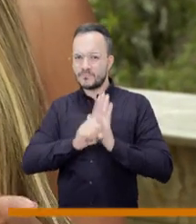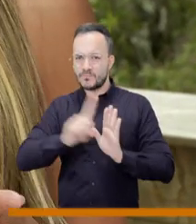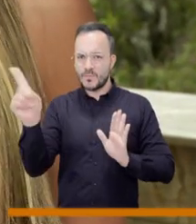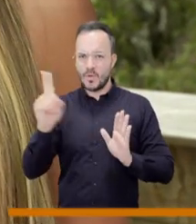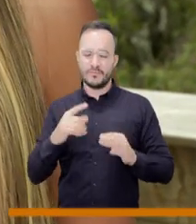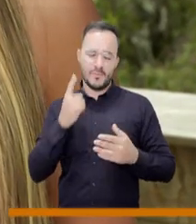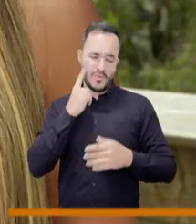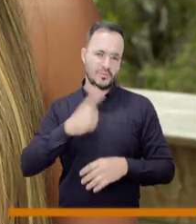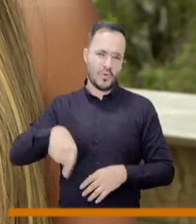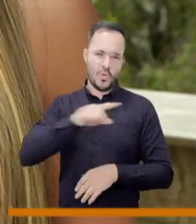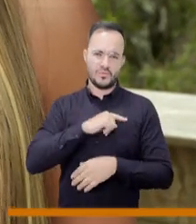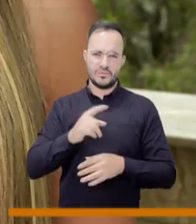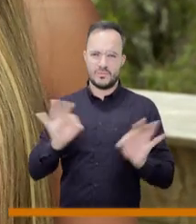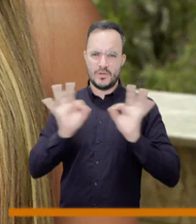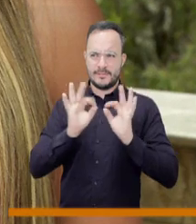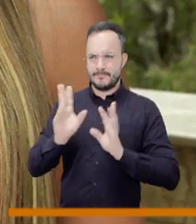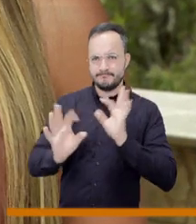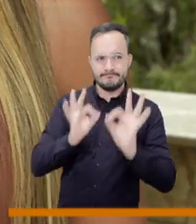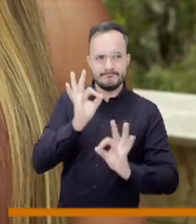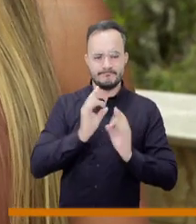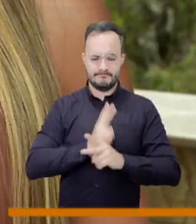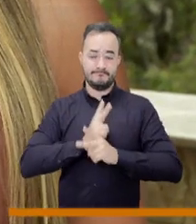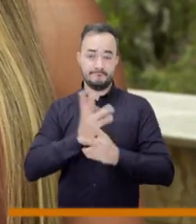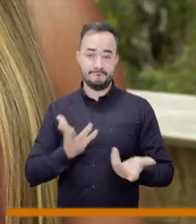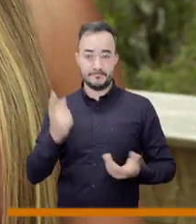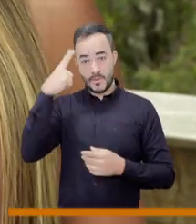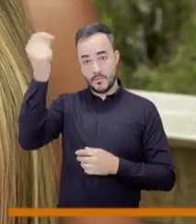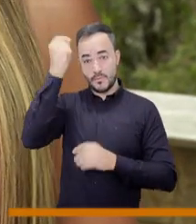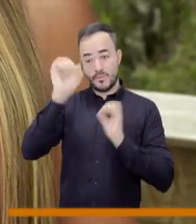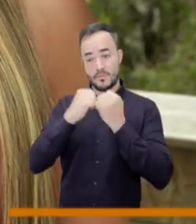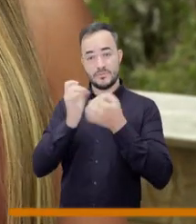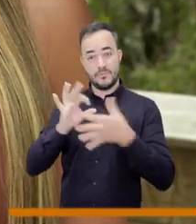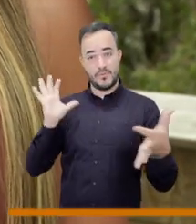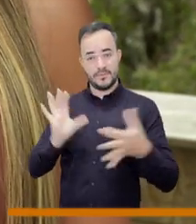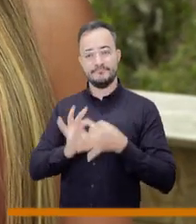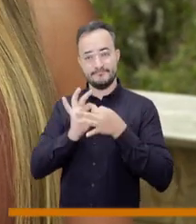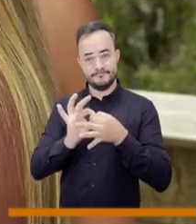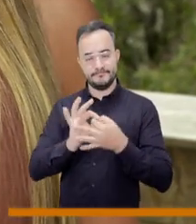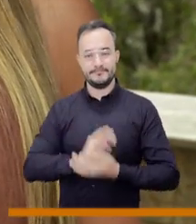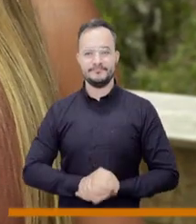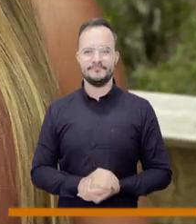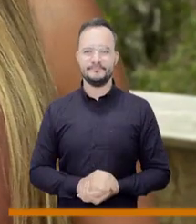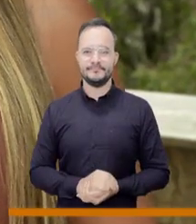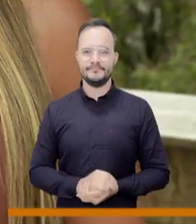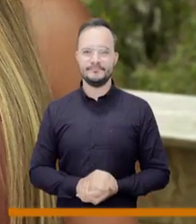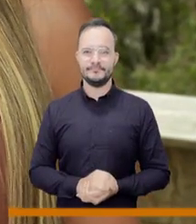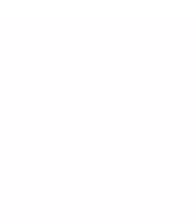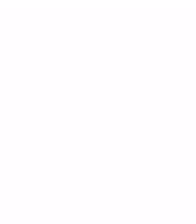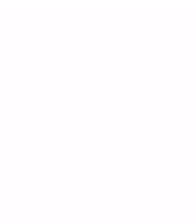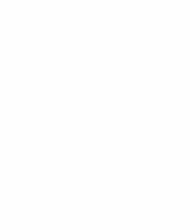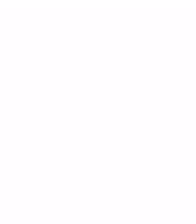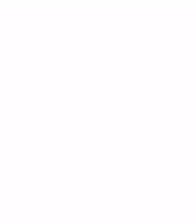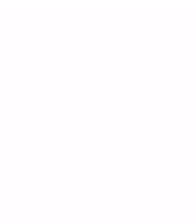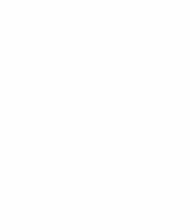medidas para controlar esta droga, hay que cuidarnos entre todos, porque el consejo somos tú y yo.